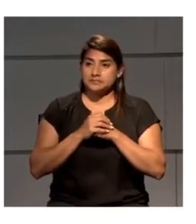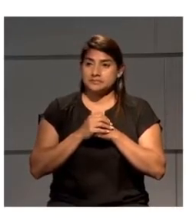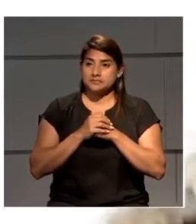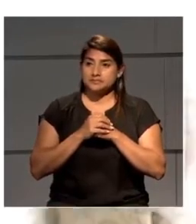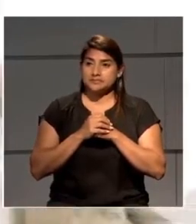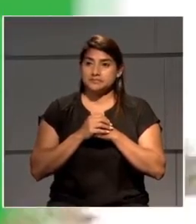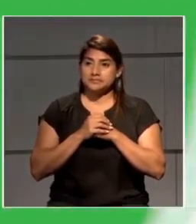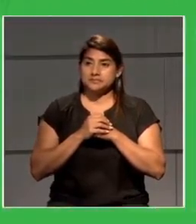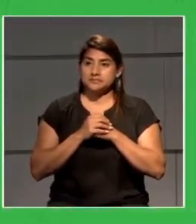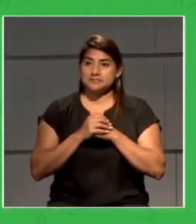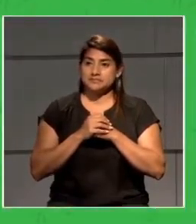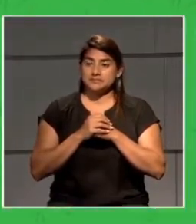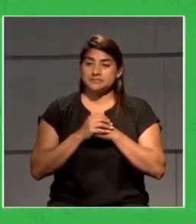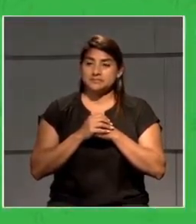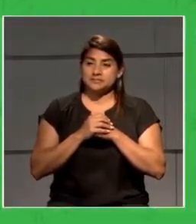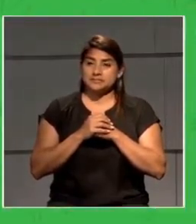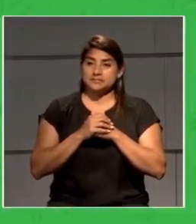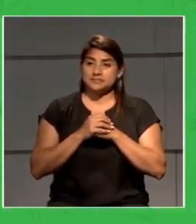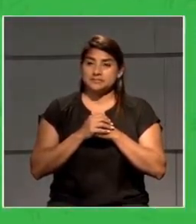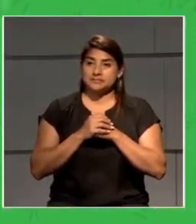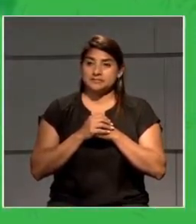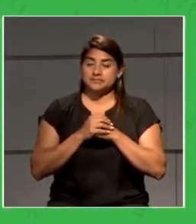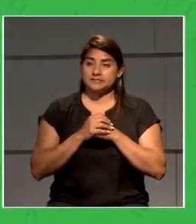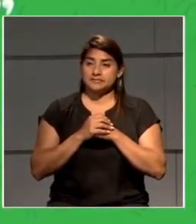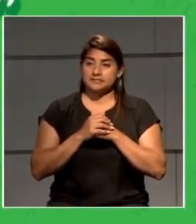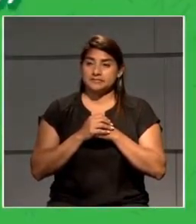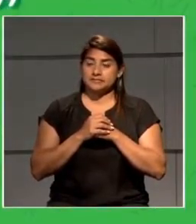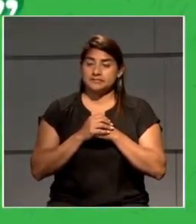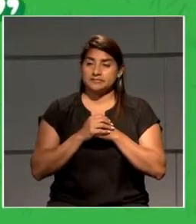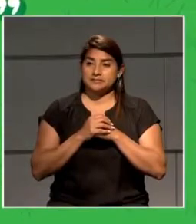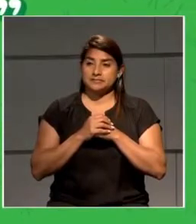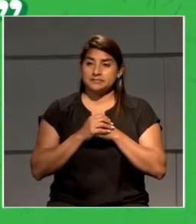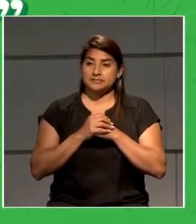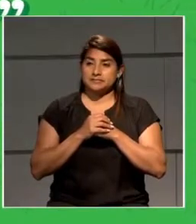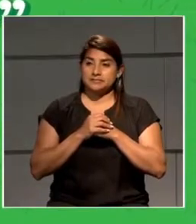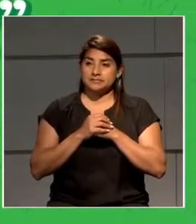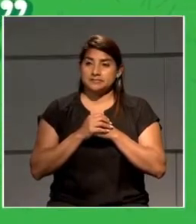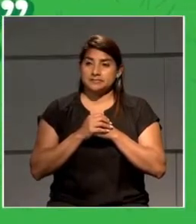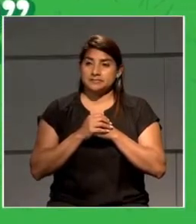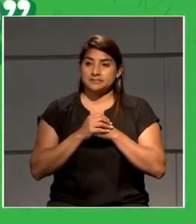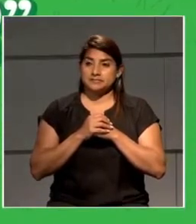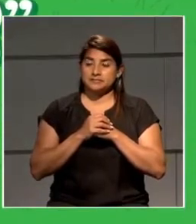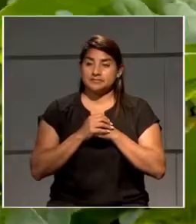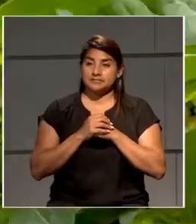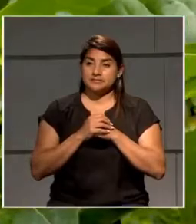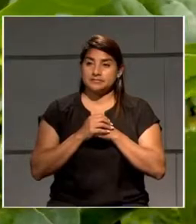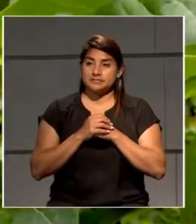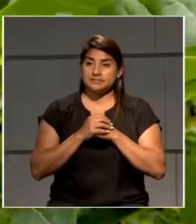Hoy presentamos Vamos a Sembrar.